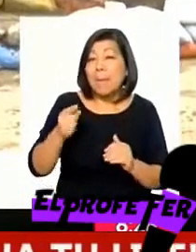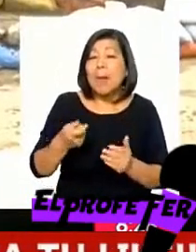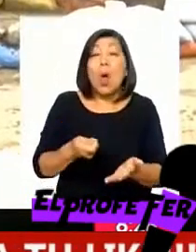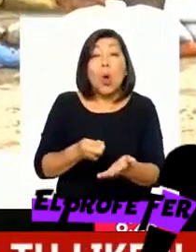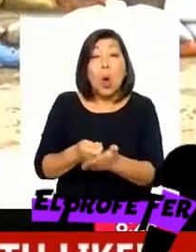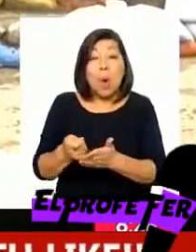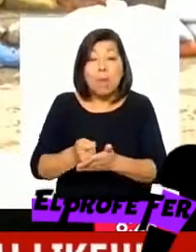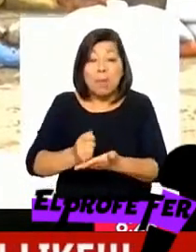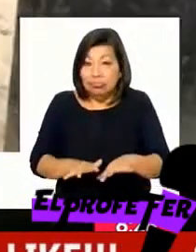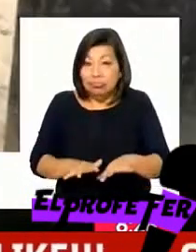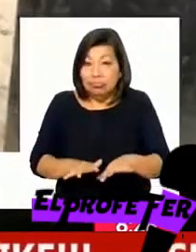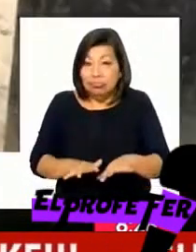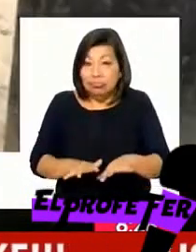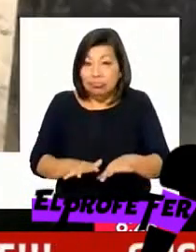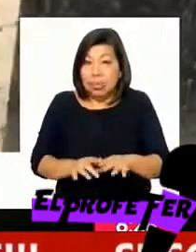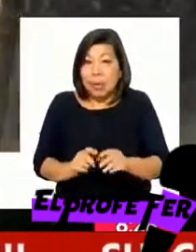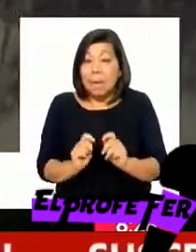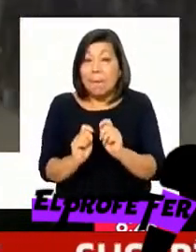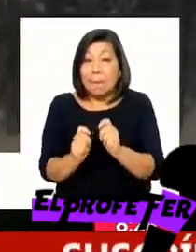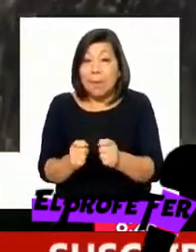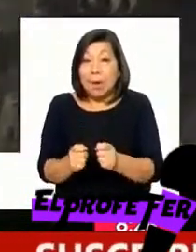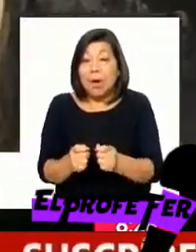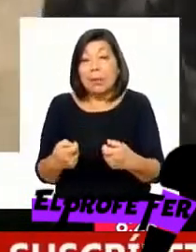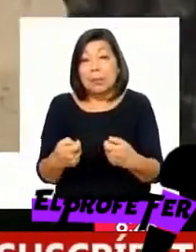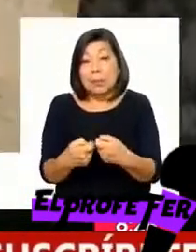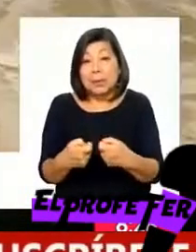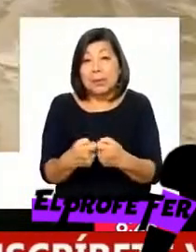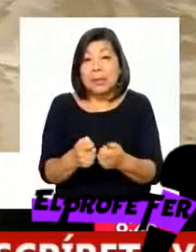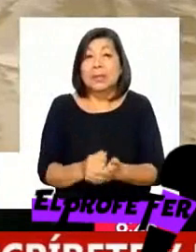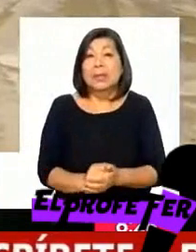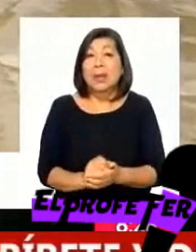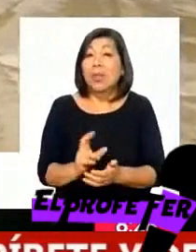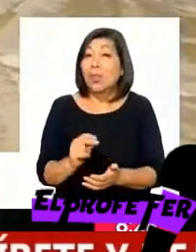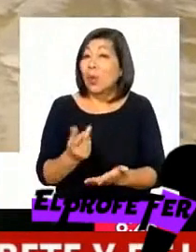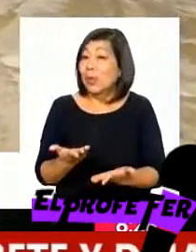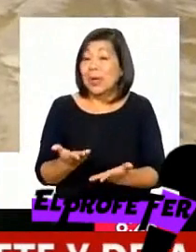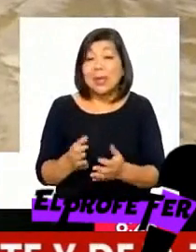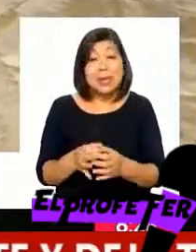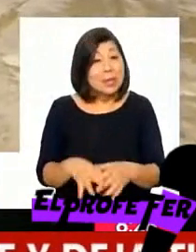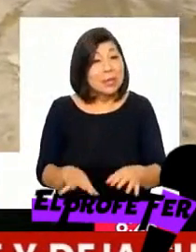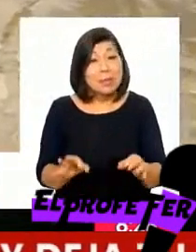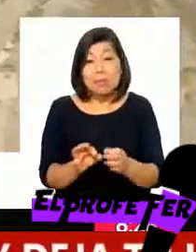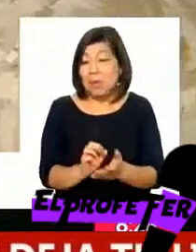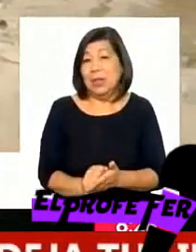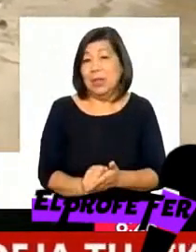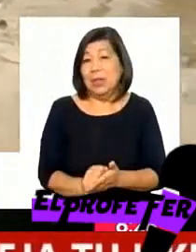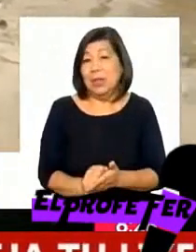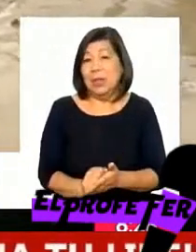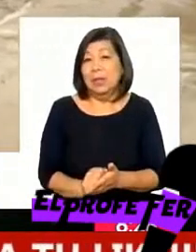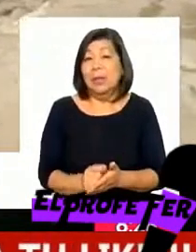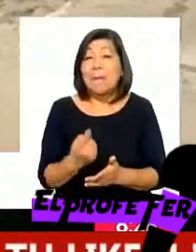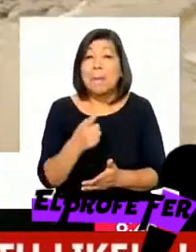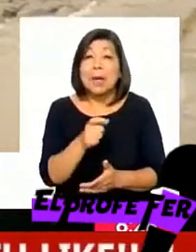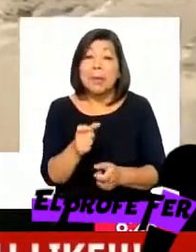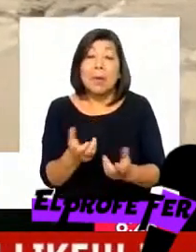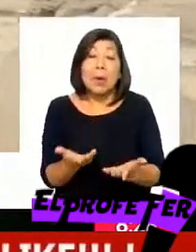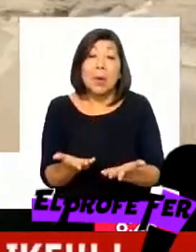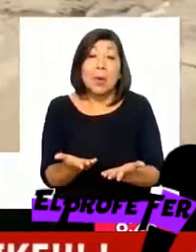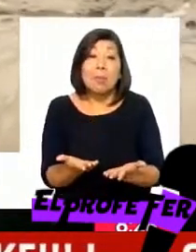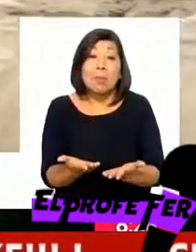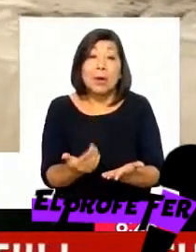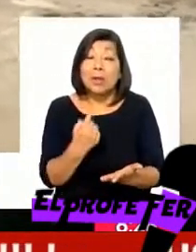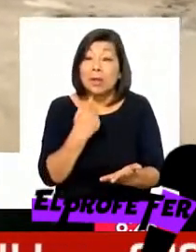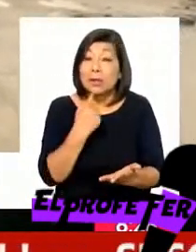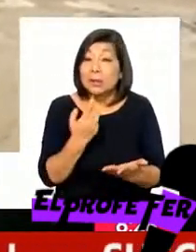de emergencia que serán cargadas con el material educativo de manera que no sea indispensable la conectividad. Pero como